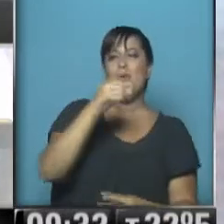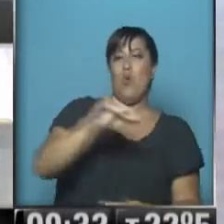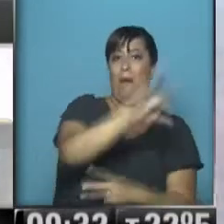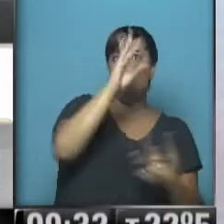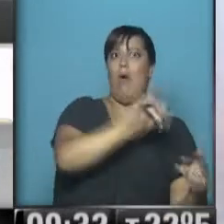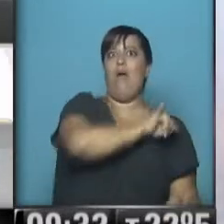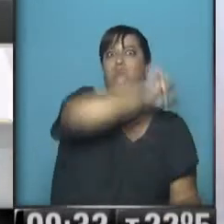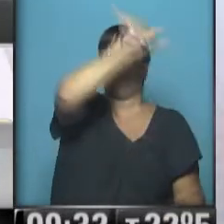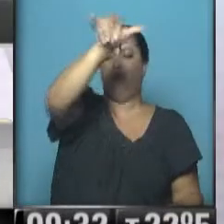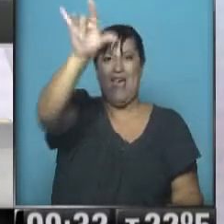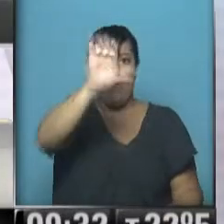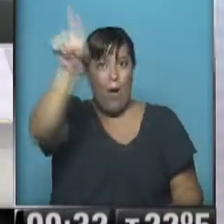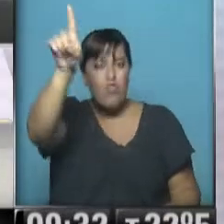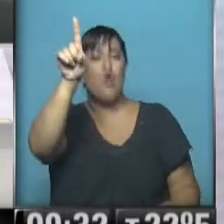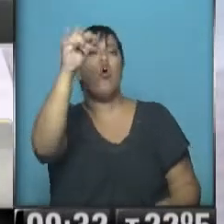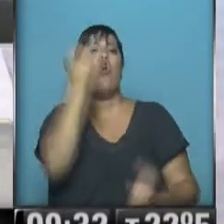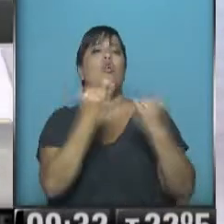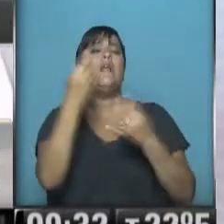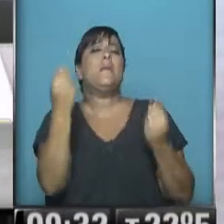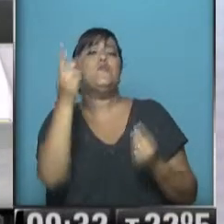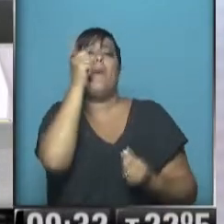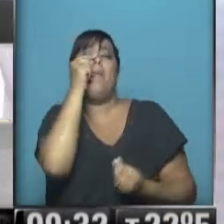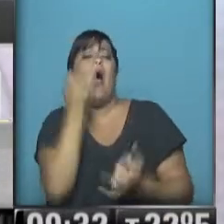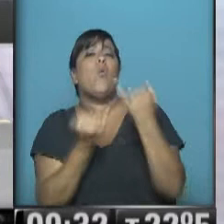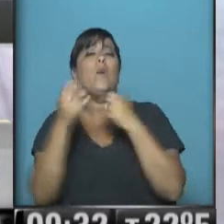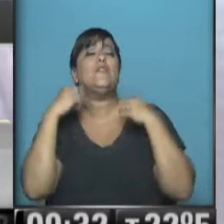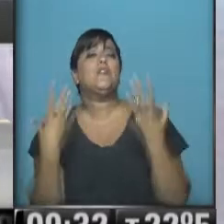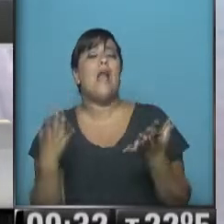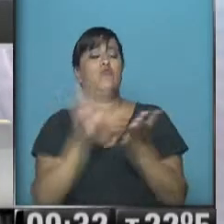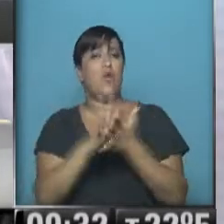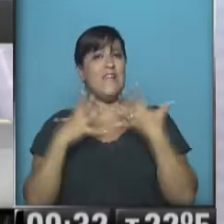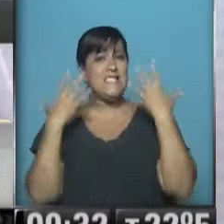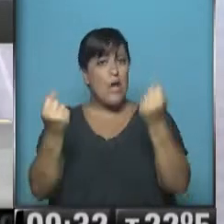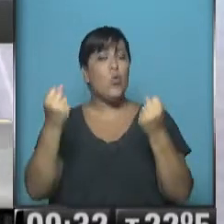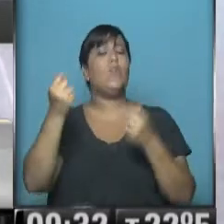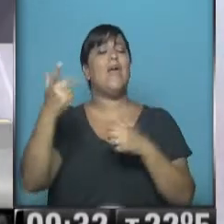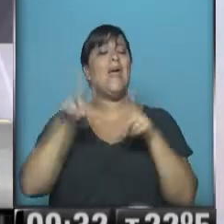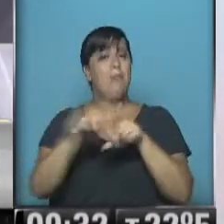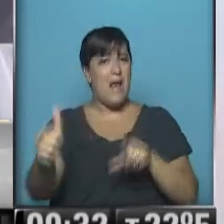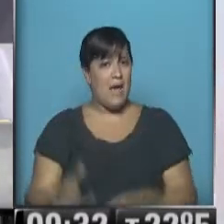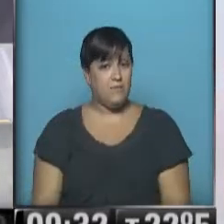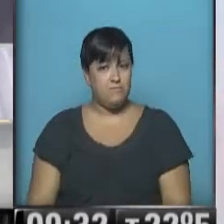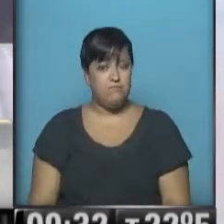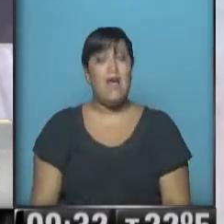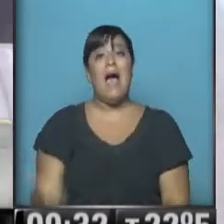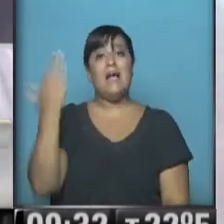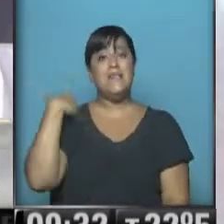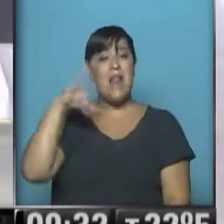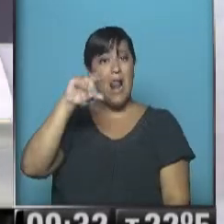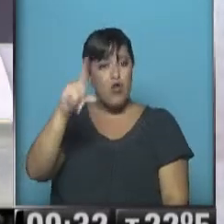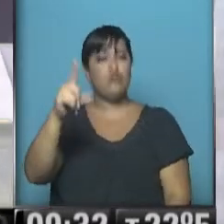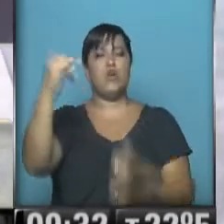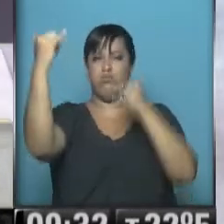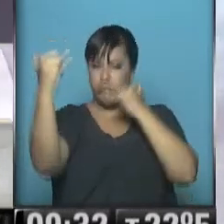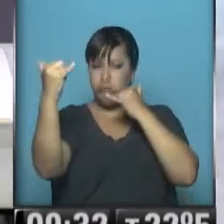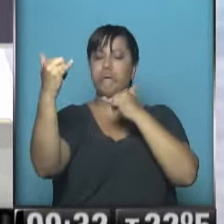el domingo a la madrugada afuera. Bueno, contanos qué te ha contado tu papá o tu hermana acerca del estado de salud de Paula. Y anoche fue la última vez que hablamos con ellos,